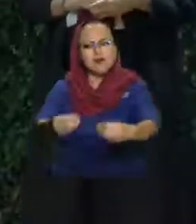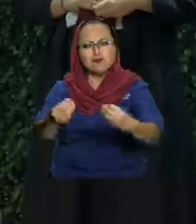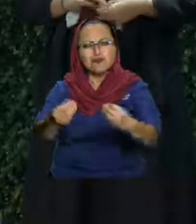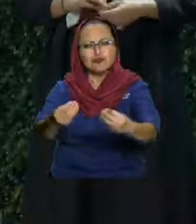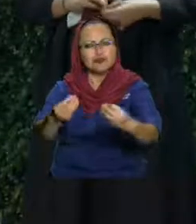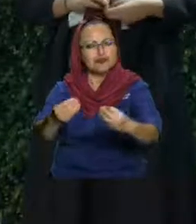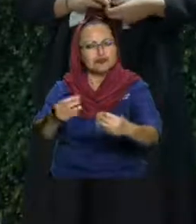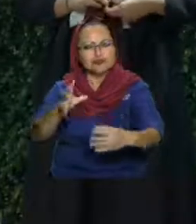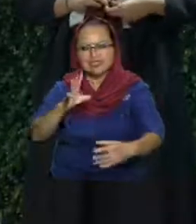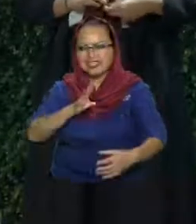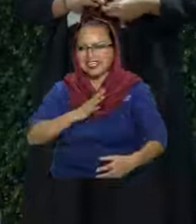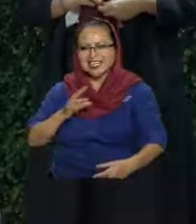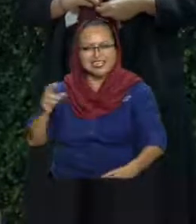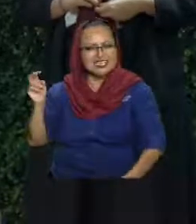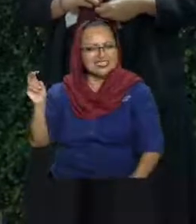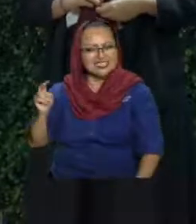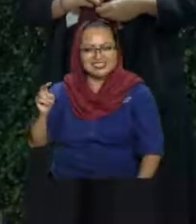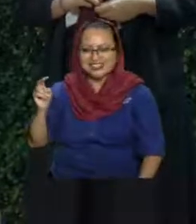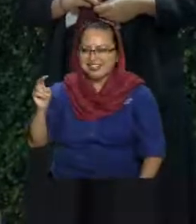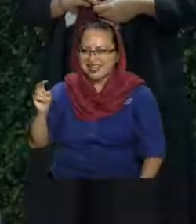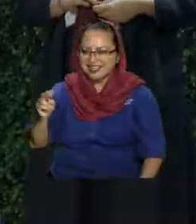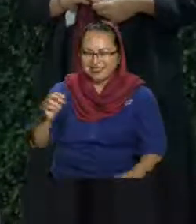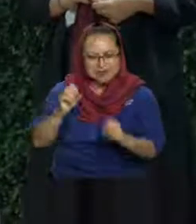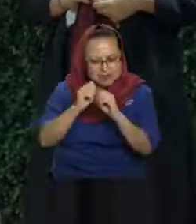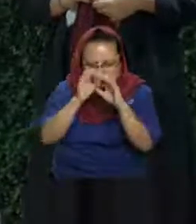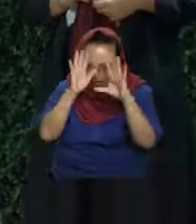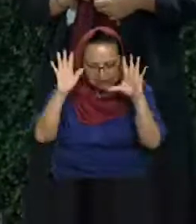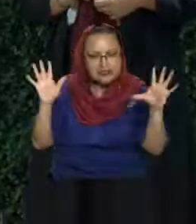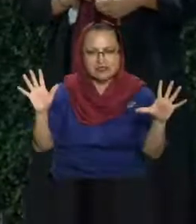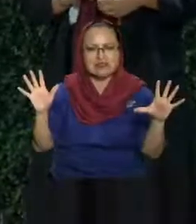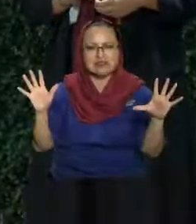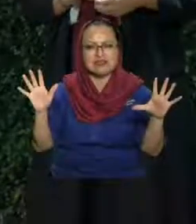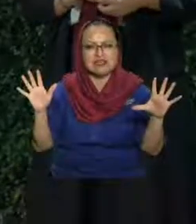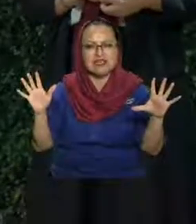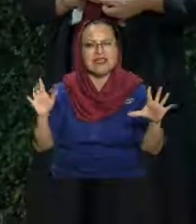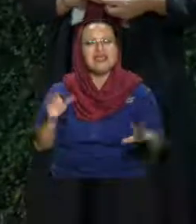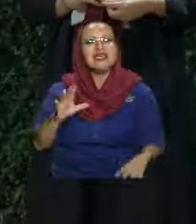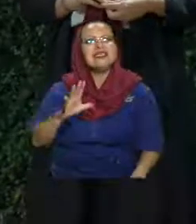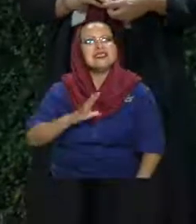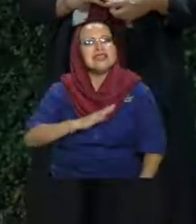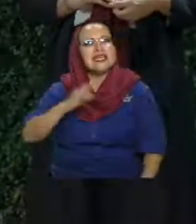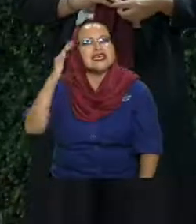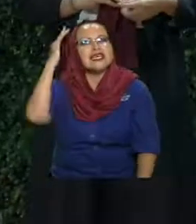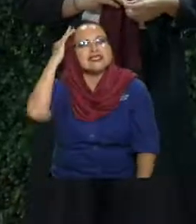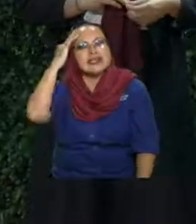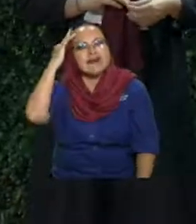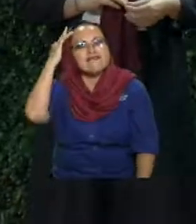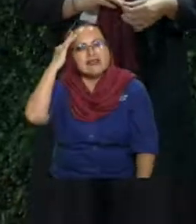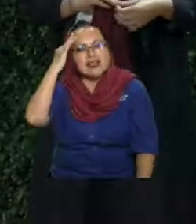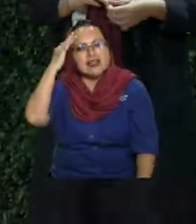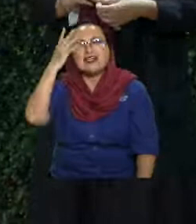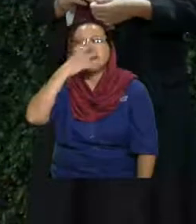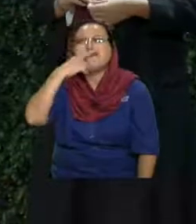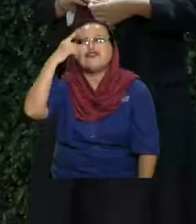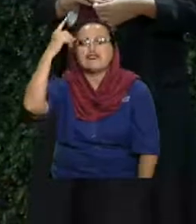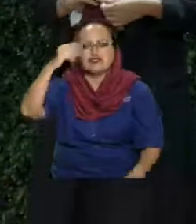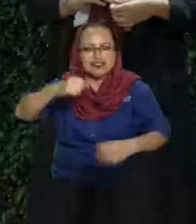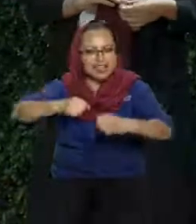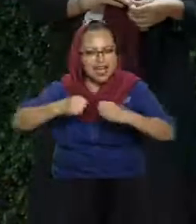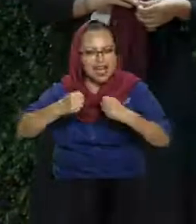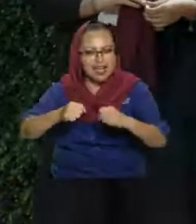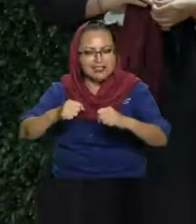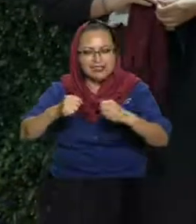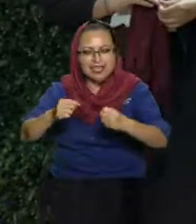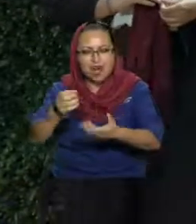Yo sé que muchos que están en una necesidad extraordinaria en este momento y tienen que saber que el Señor hace la